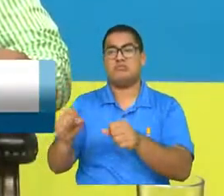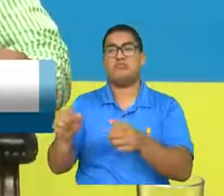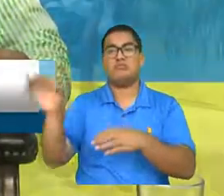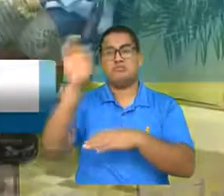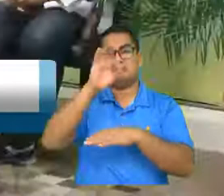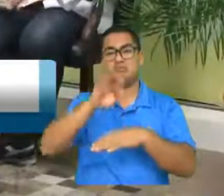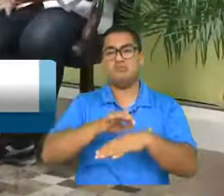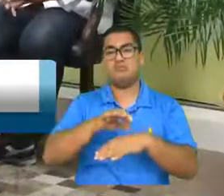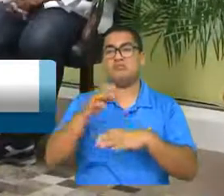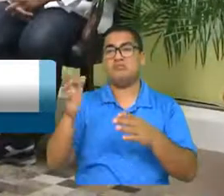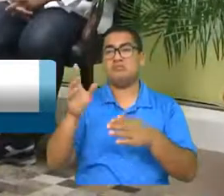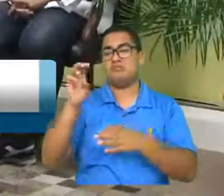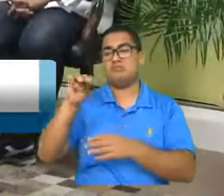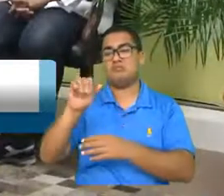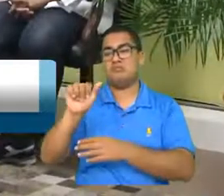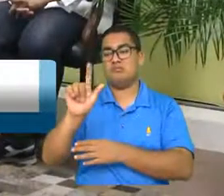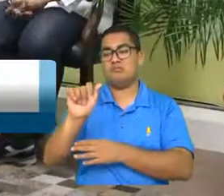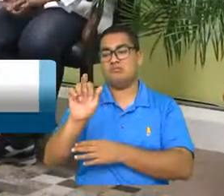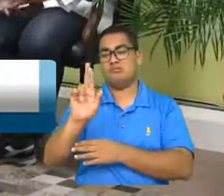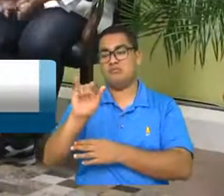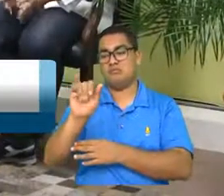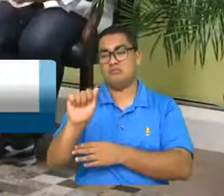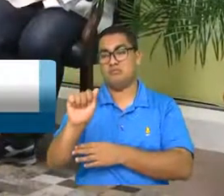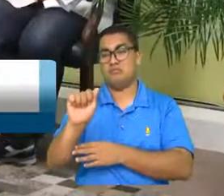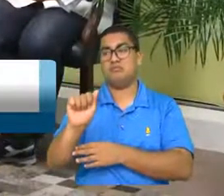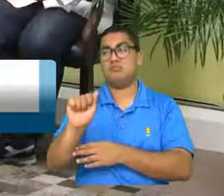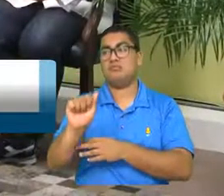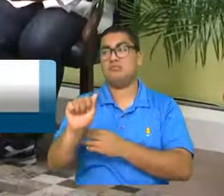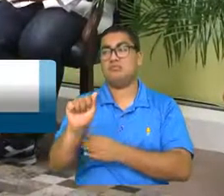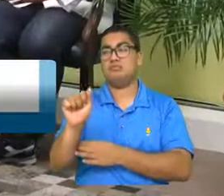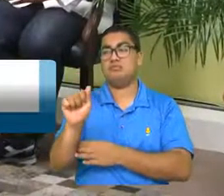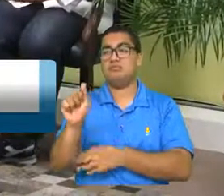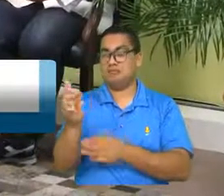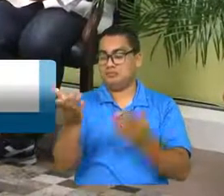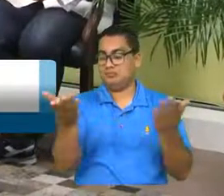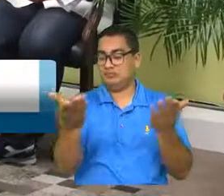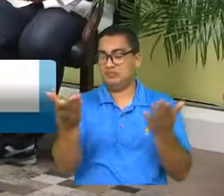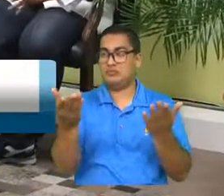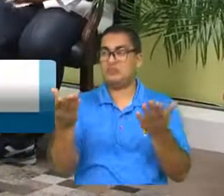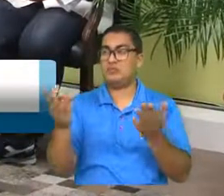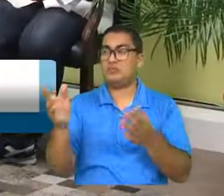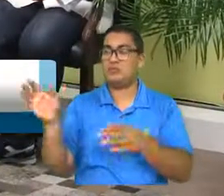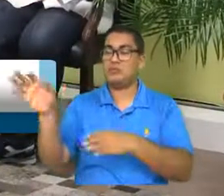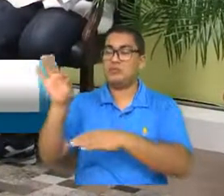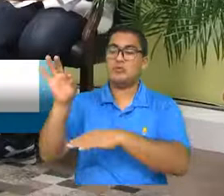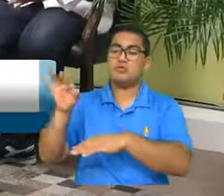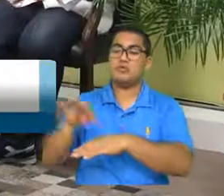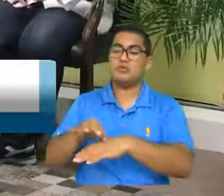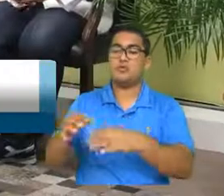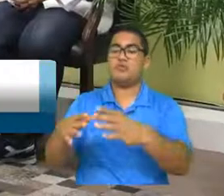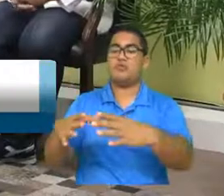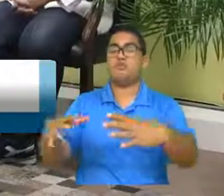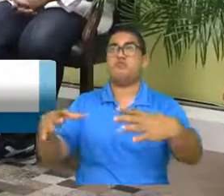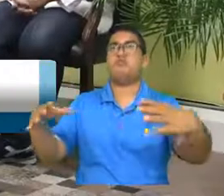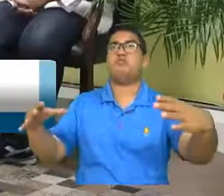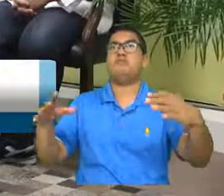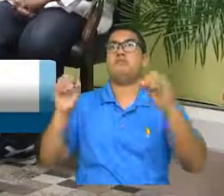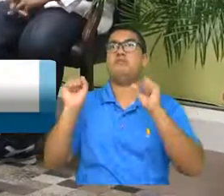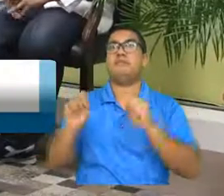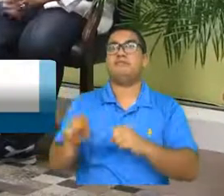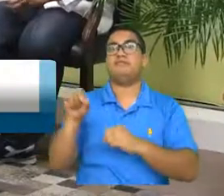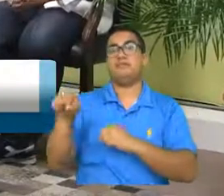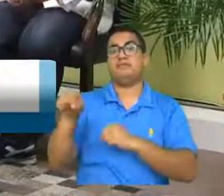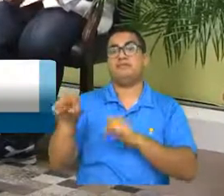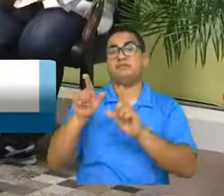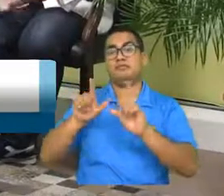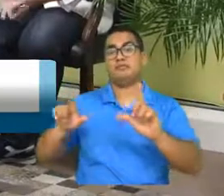que puede escoger la zancuda e ir a depositar sus huevos y hacerle el proceso de reproducción.